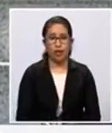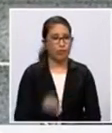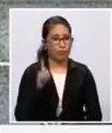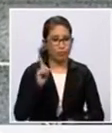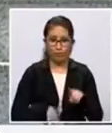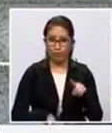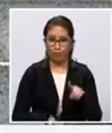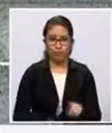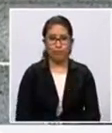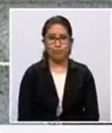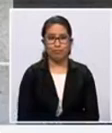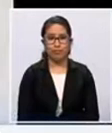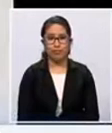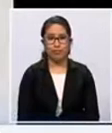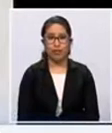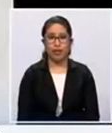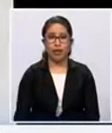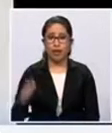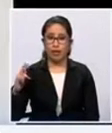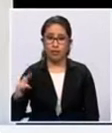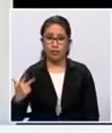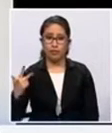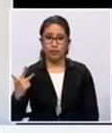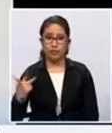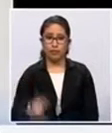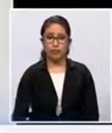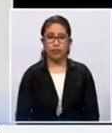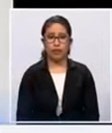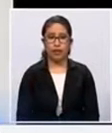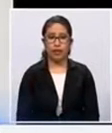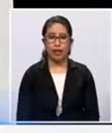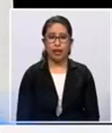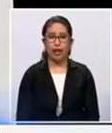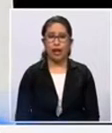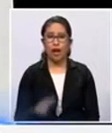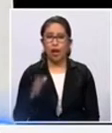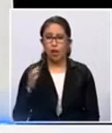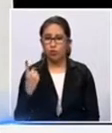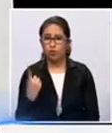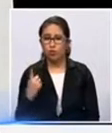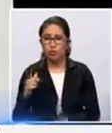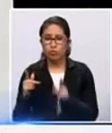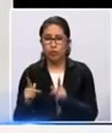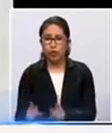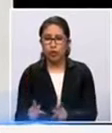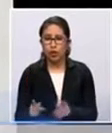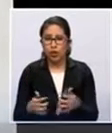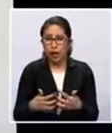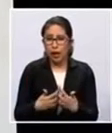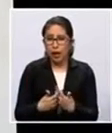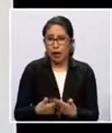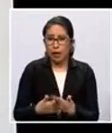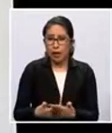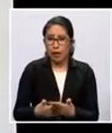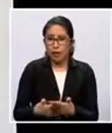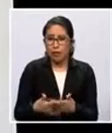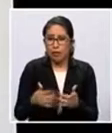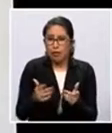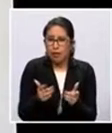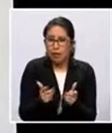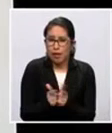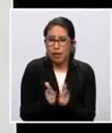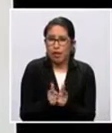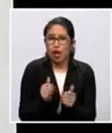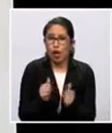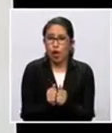cobrar. Una persona que su nombre figura en una microempresa pequeña de servicios y refacción de inmueble con